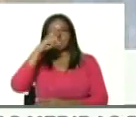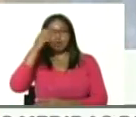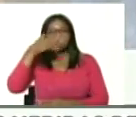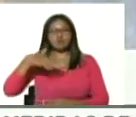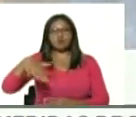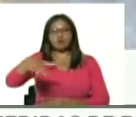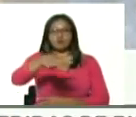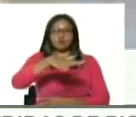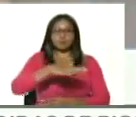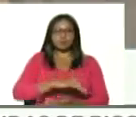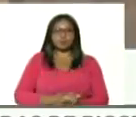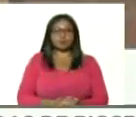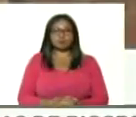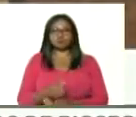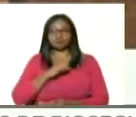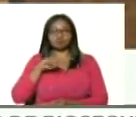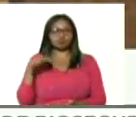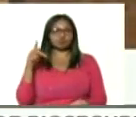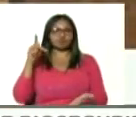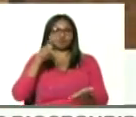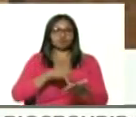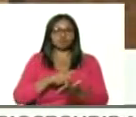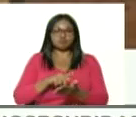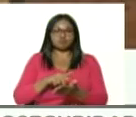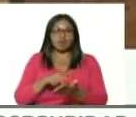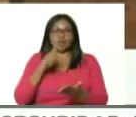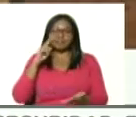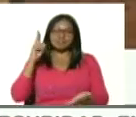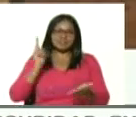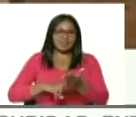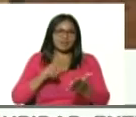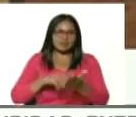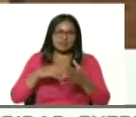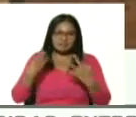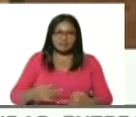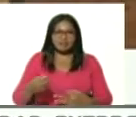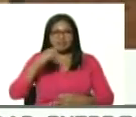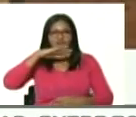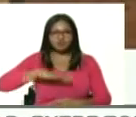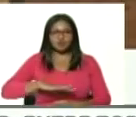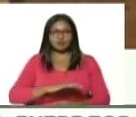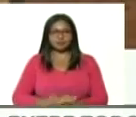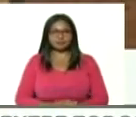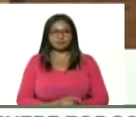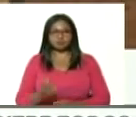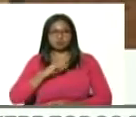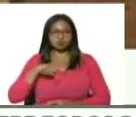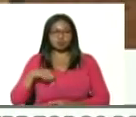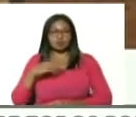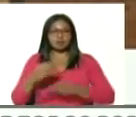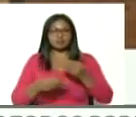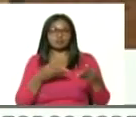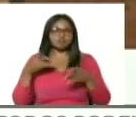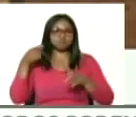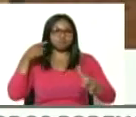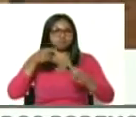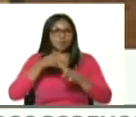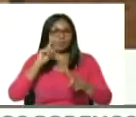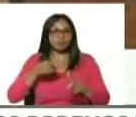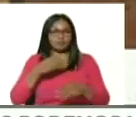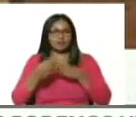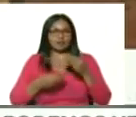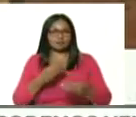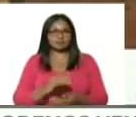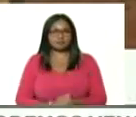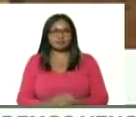Pueblos, estamos del lado correcto de la historia, estamos en el camino correcto.